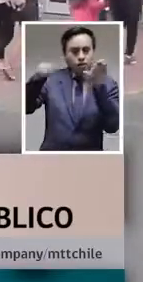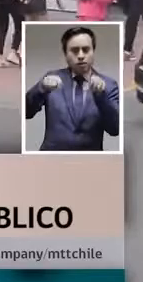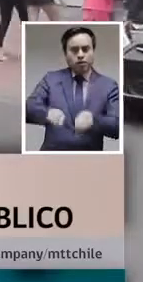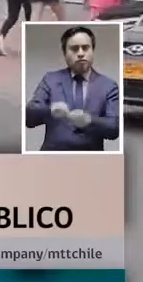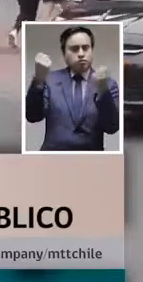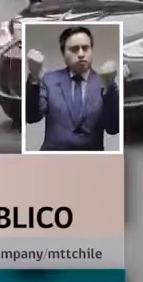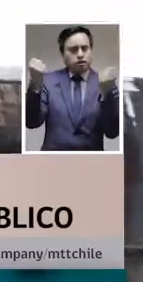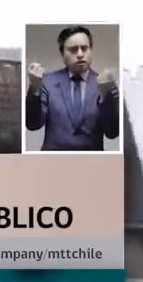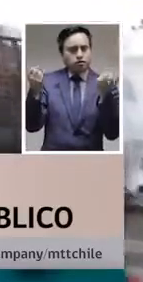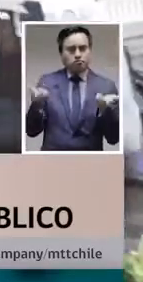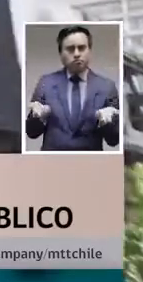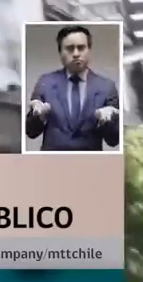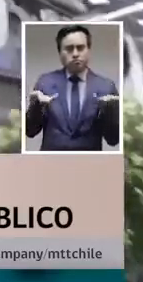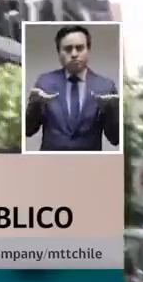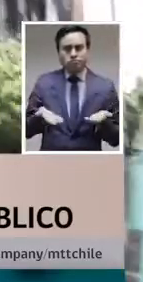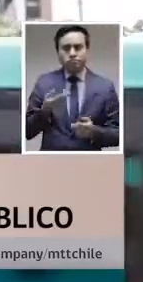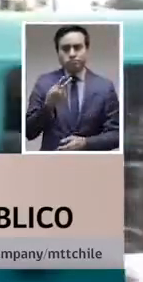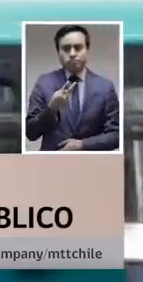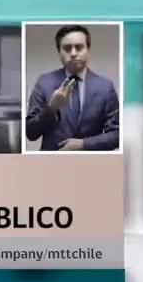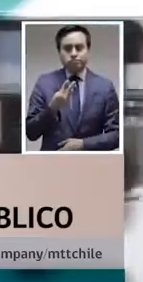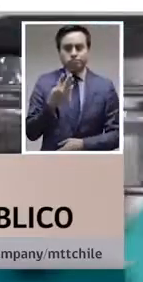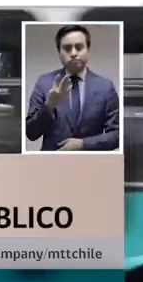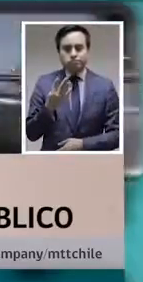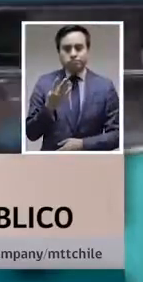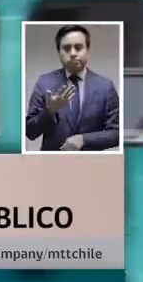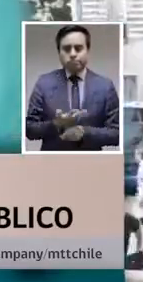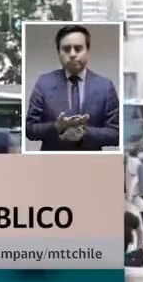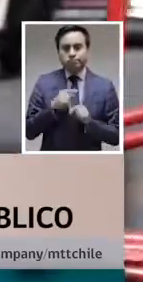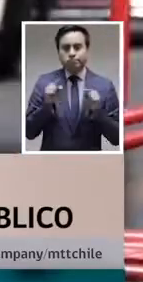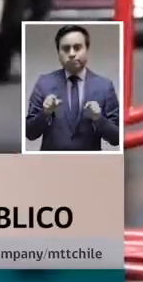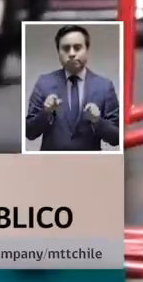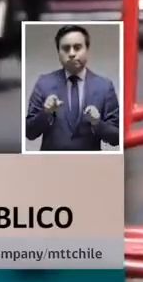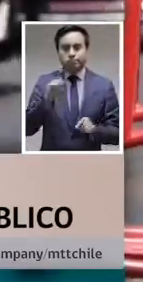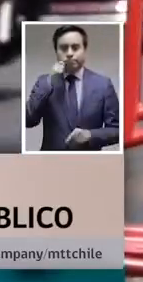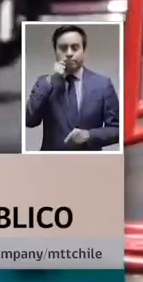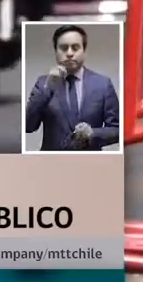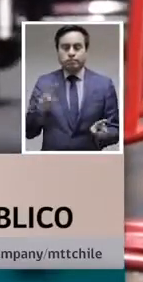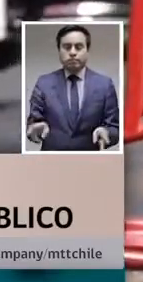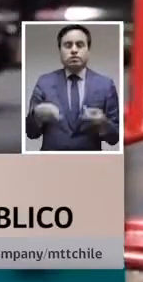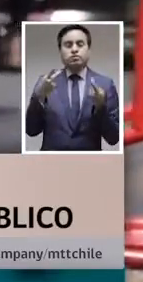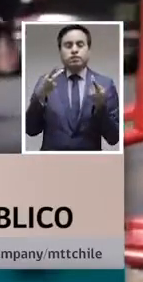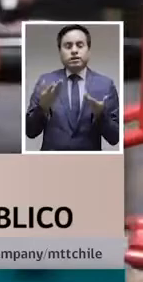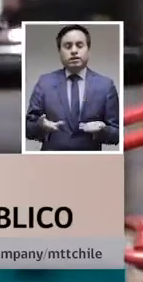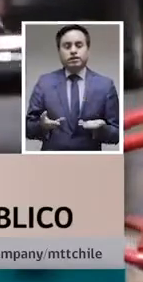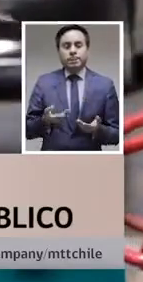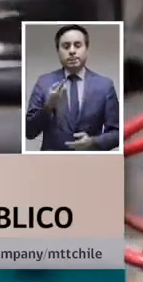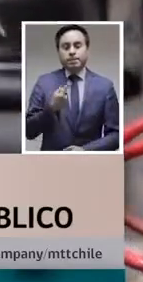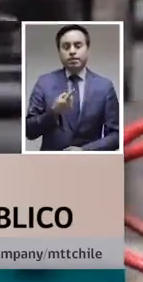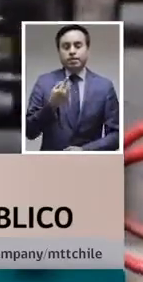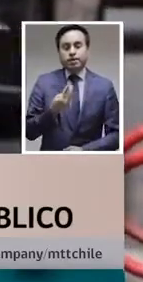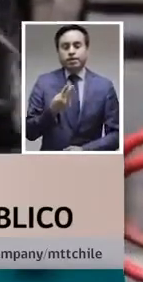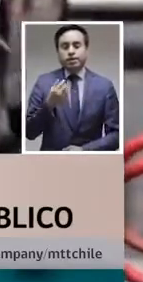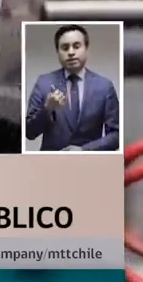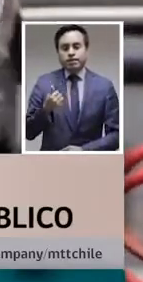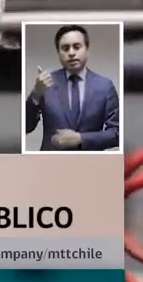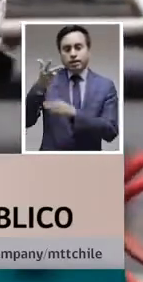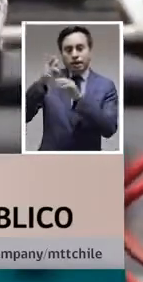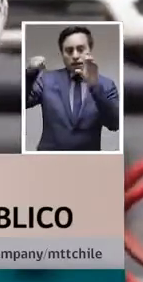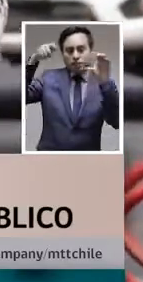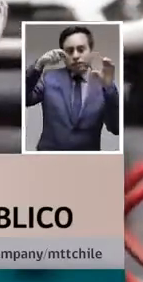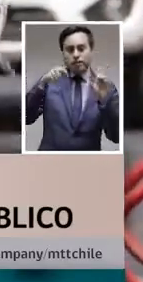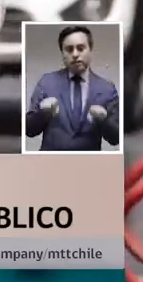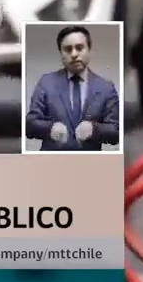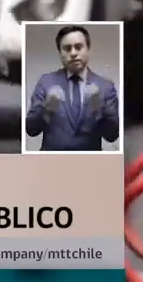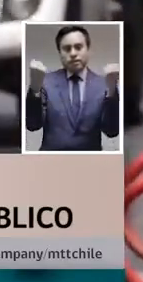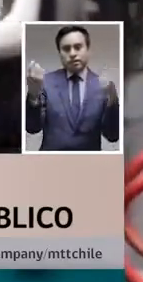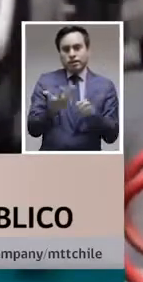destruidas. Actualmente 234 de ellos se encuentran ya recuperadas. 136 cámaras fueron dañadas.